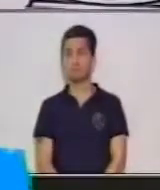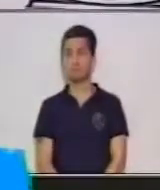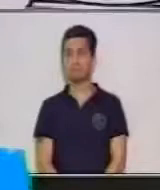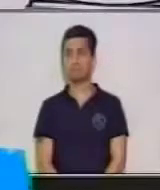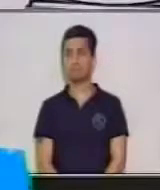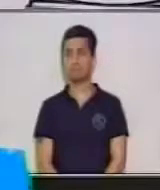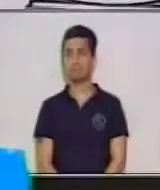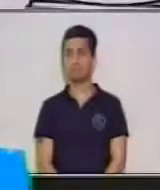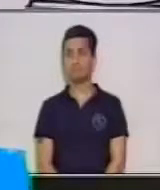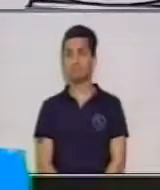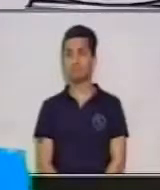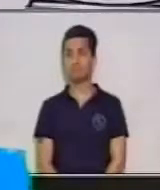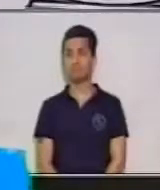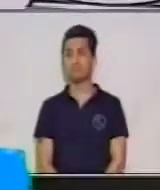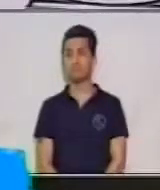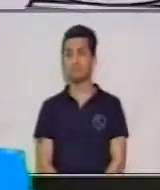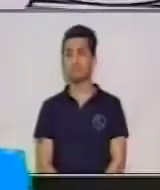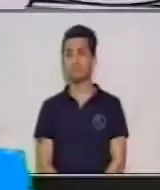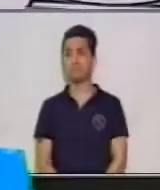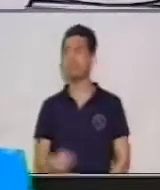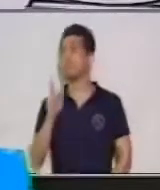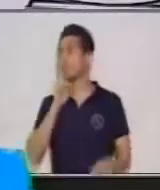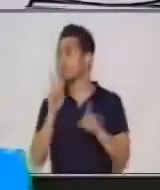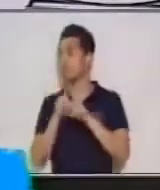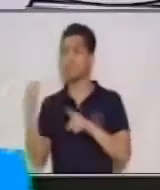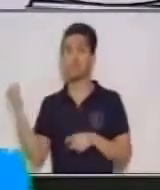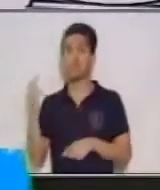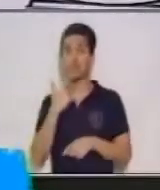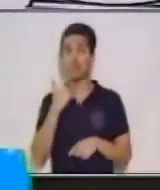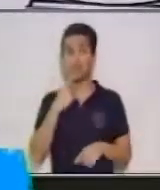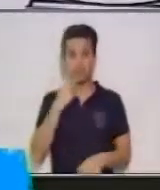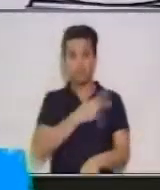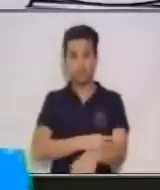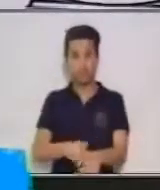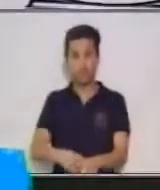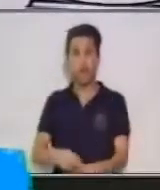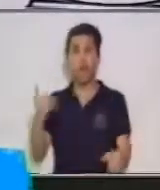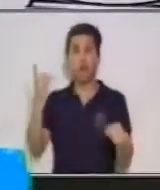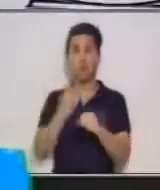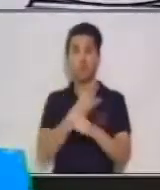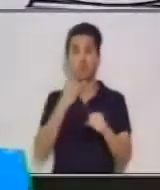También hablaba del uso de insecticidas.